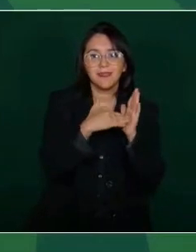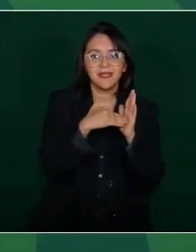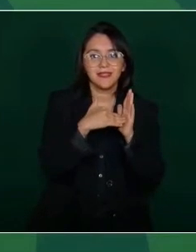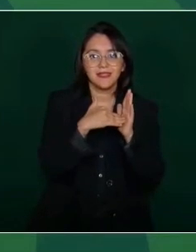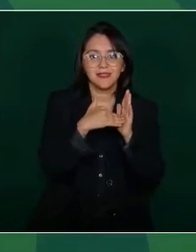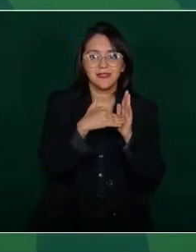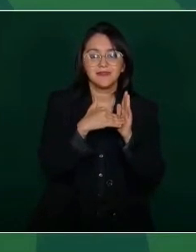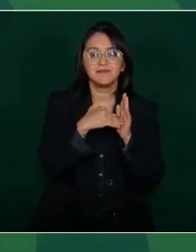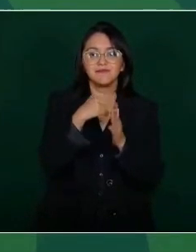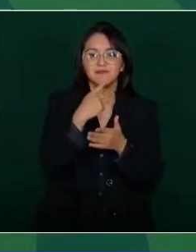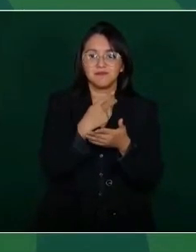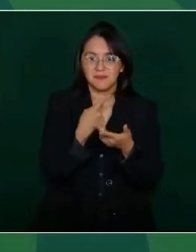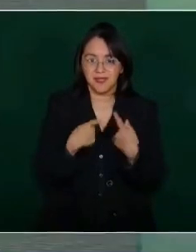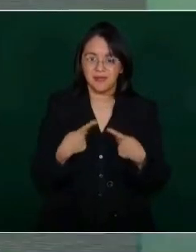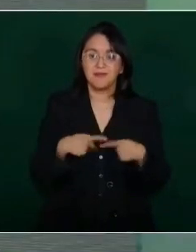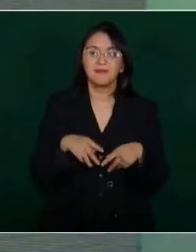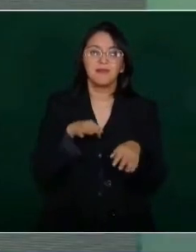obreros,